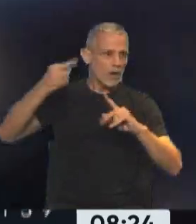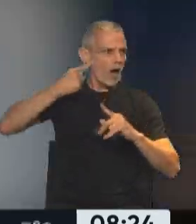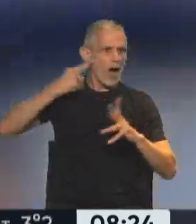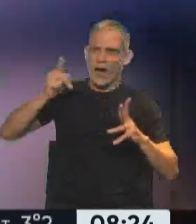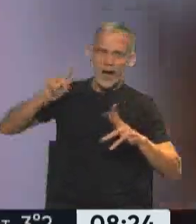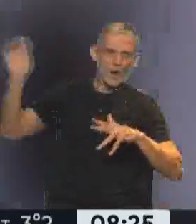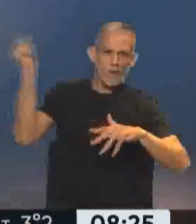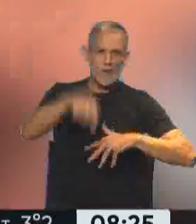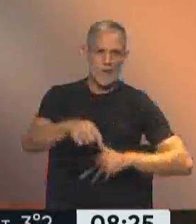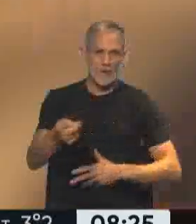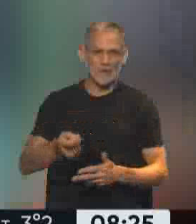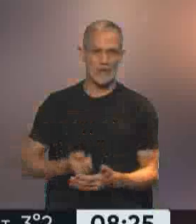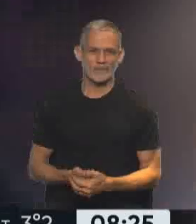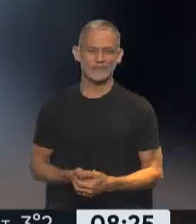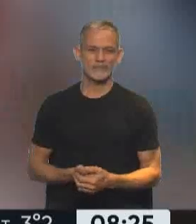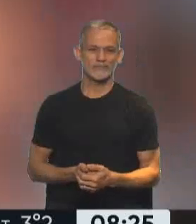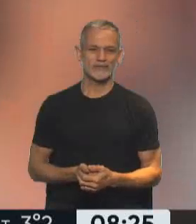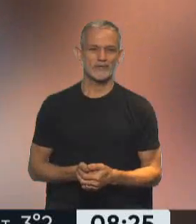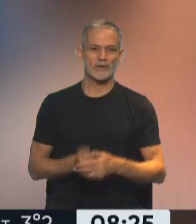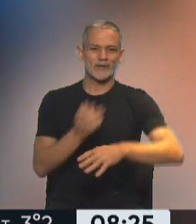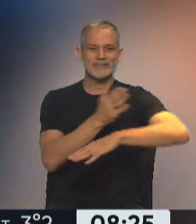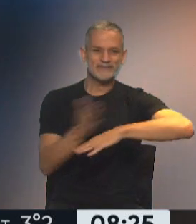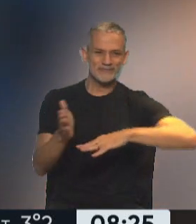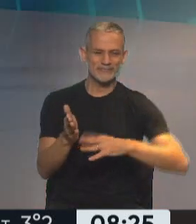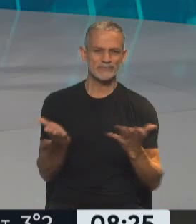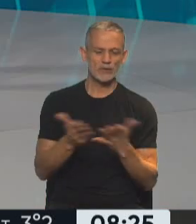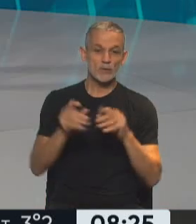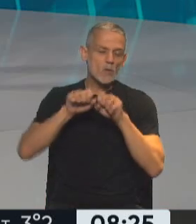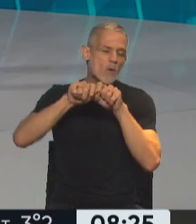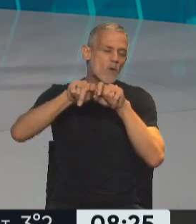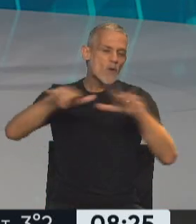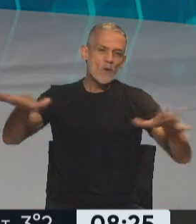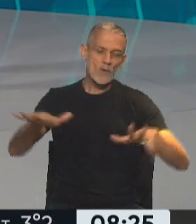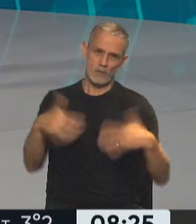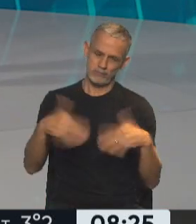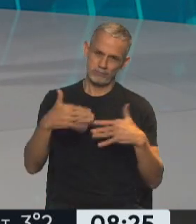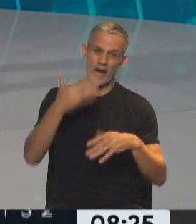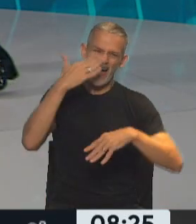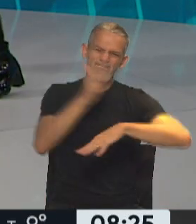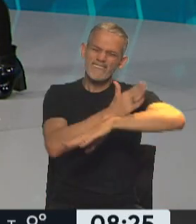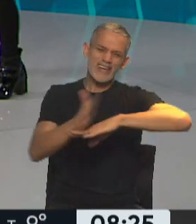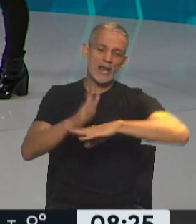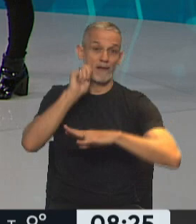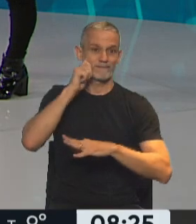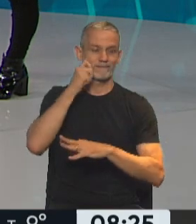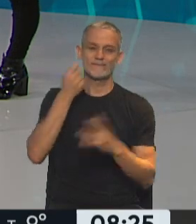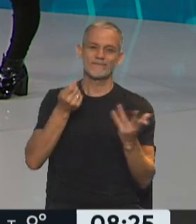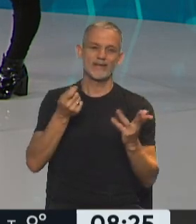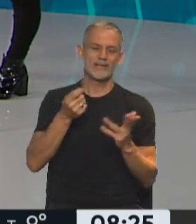a Juan Cruz. ¿Qué te parece? Fue increíble. La repercusión, vamos a llegar al final porque es el emotivo